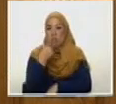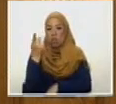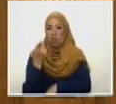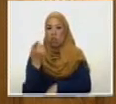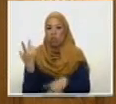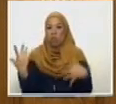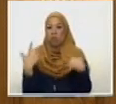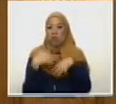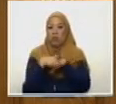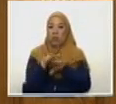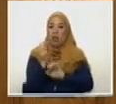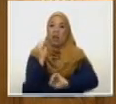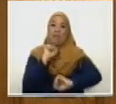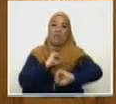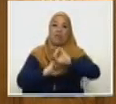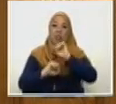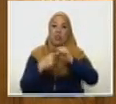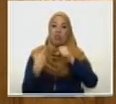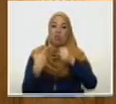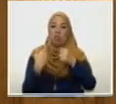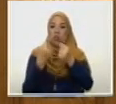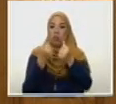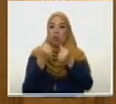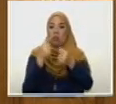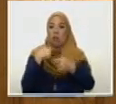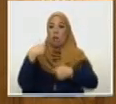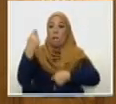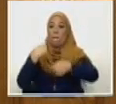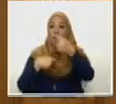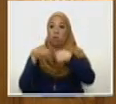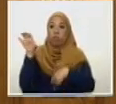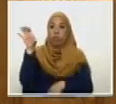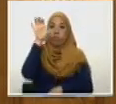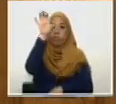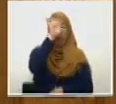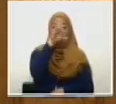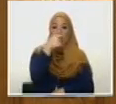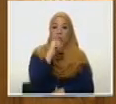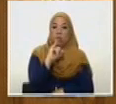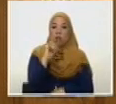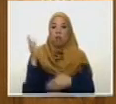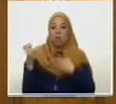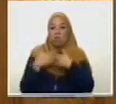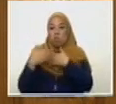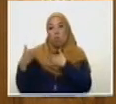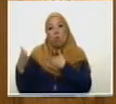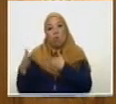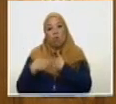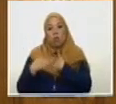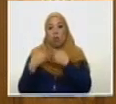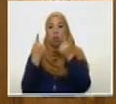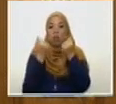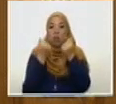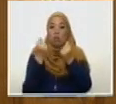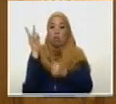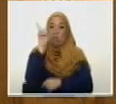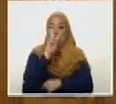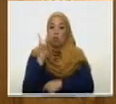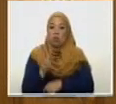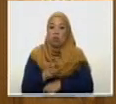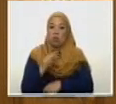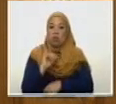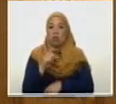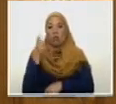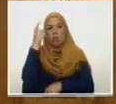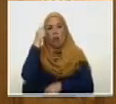que han limitado el acceso al financiamiento externo a raíz de bloqueos impuestos a la economía venezolana, que es